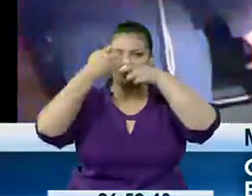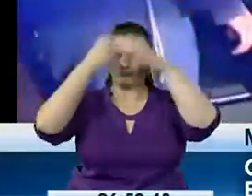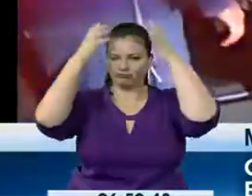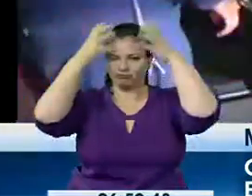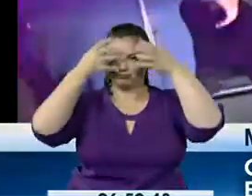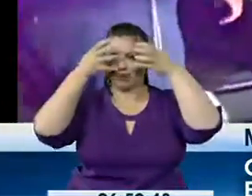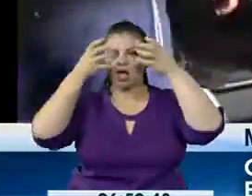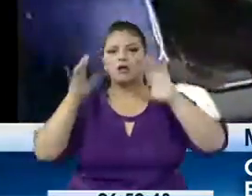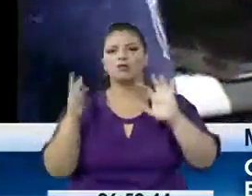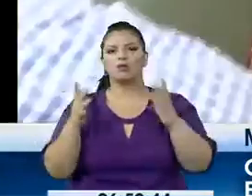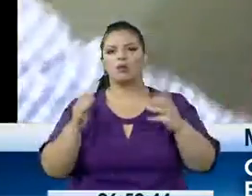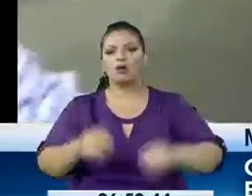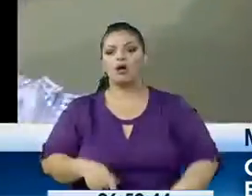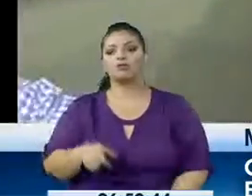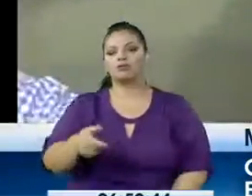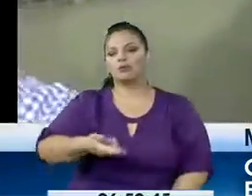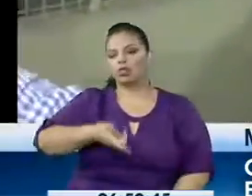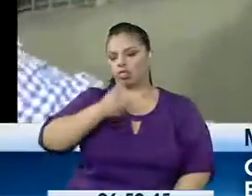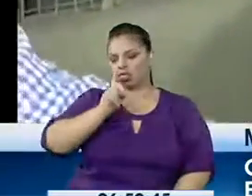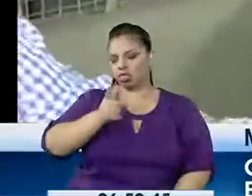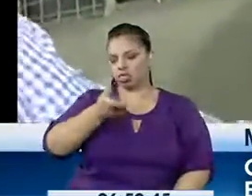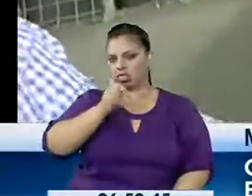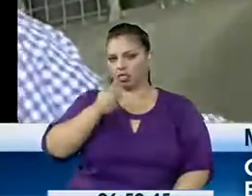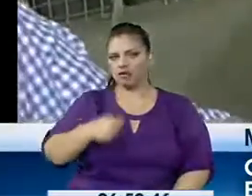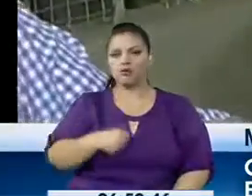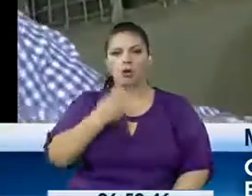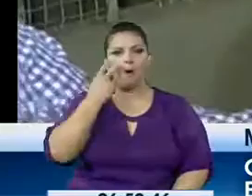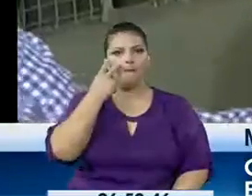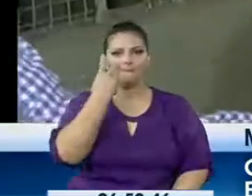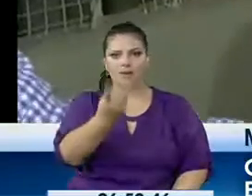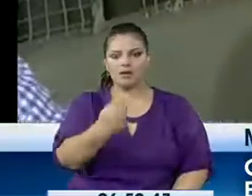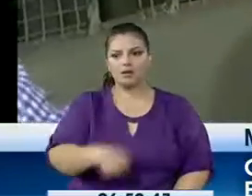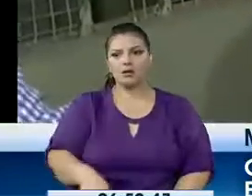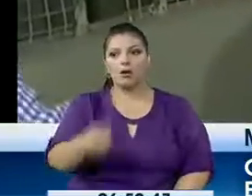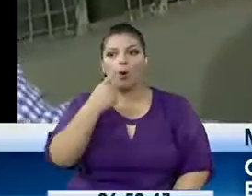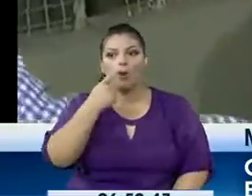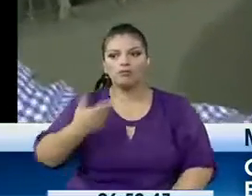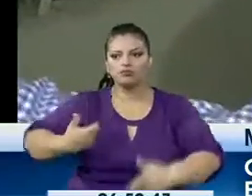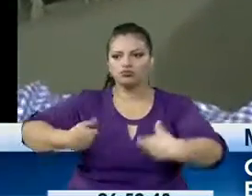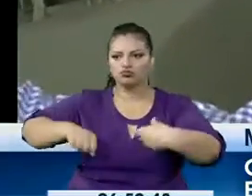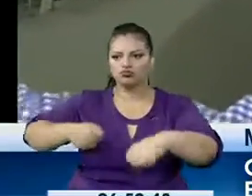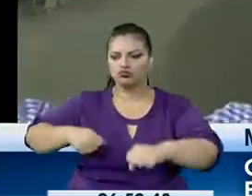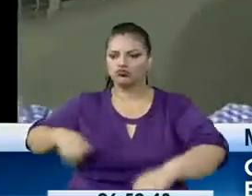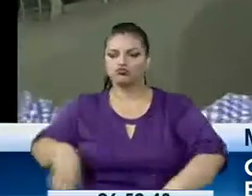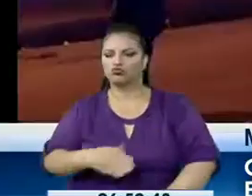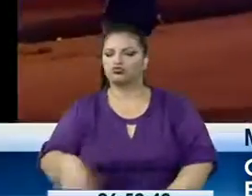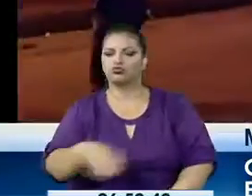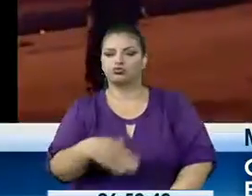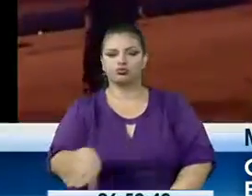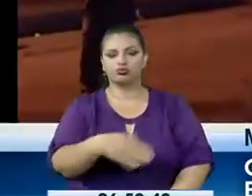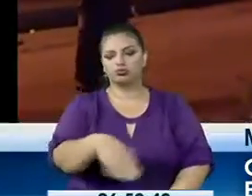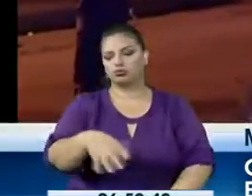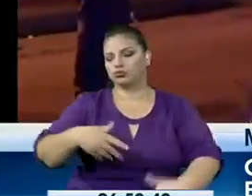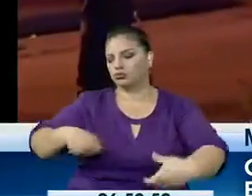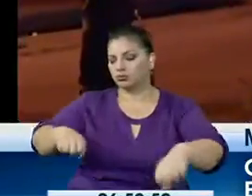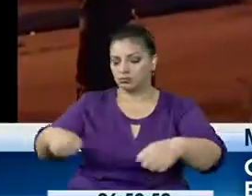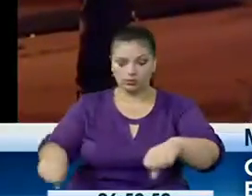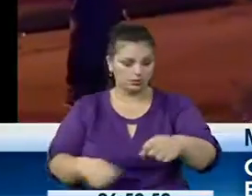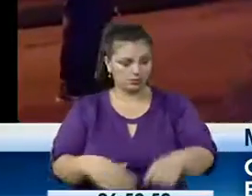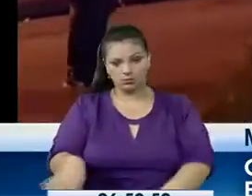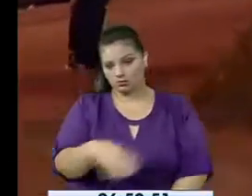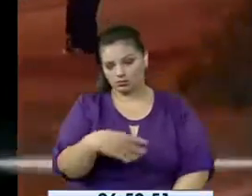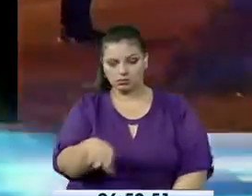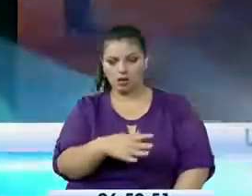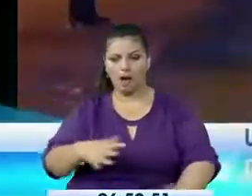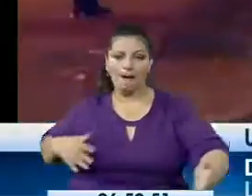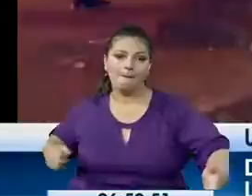aparente estado etílico. Venía de allá para acá y se sale chocando ahí. Se elevó encima de eso y se choca contra ese árbol